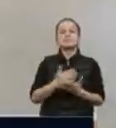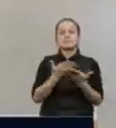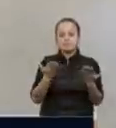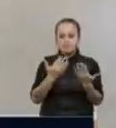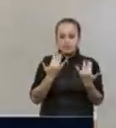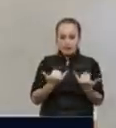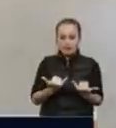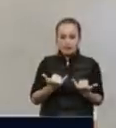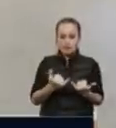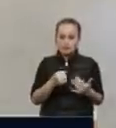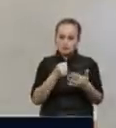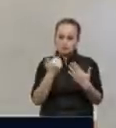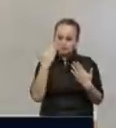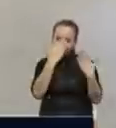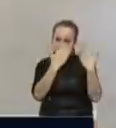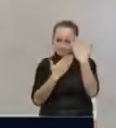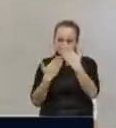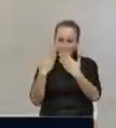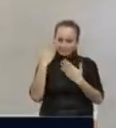estamos ensayando